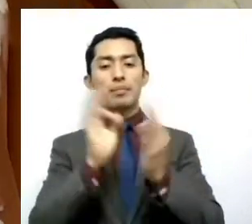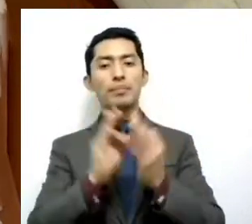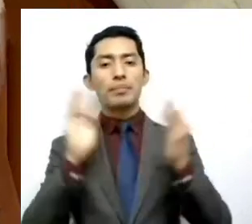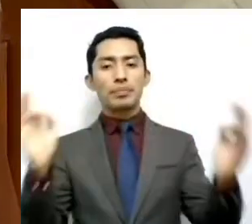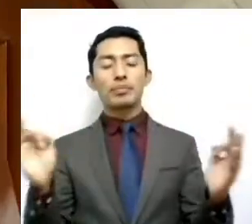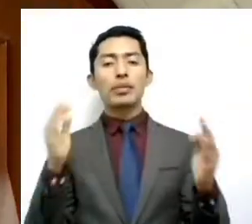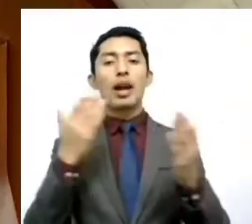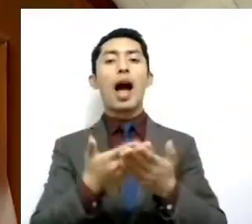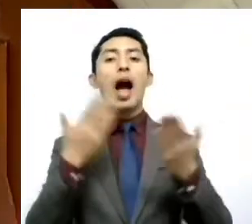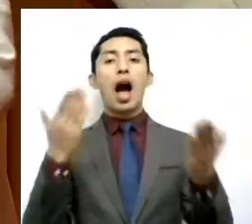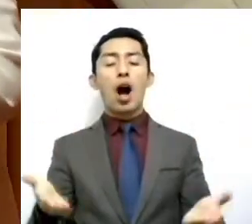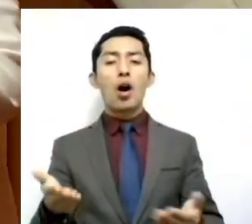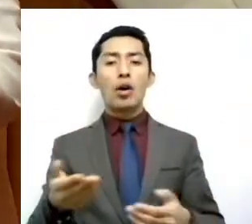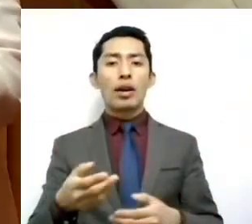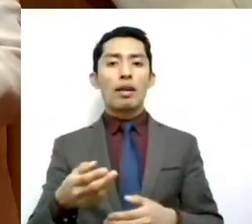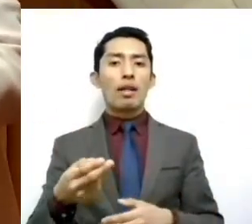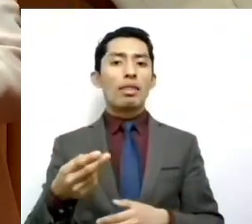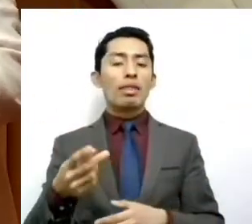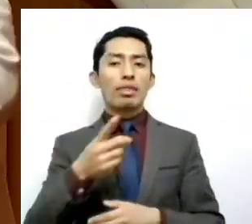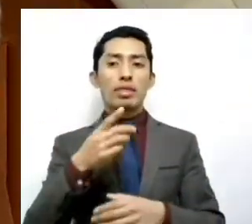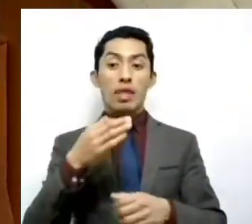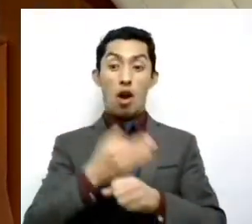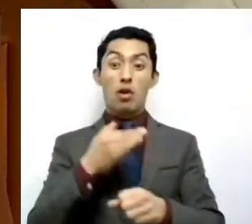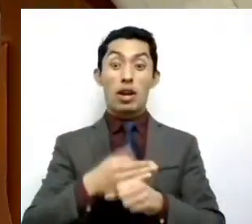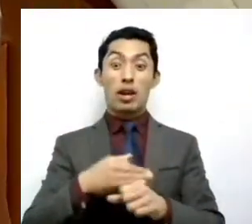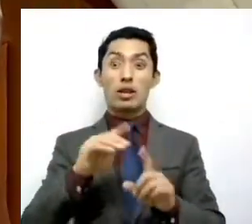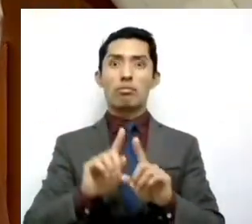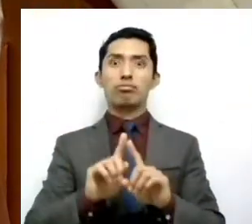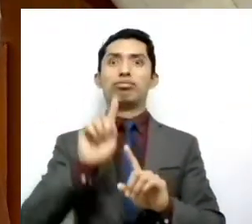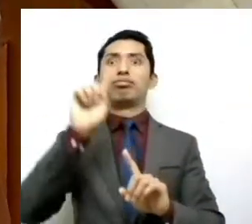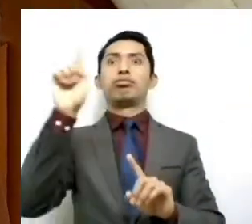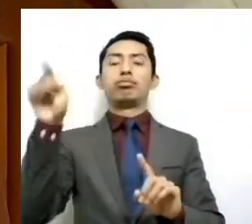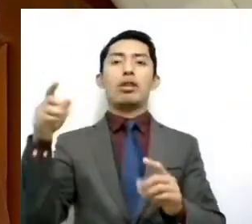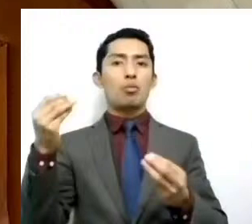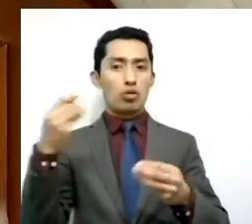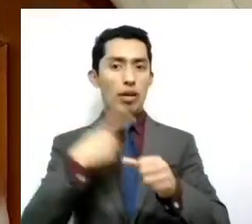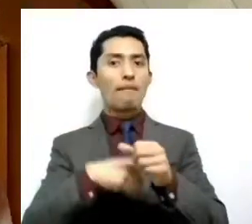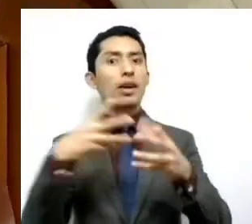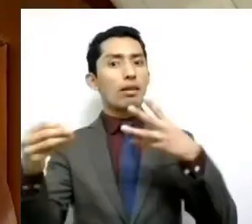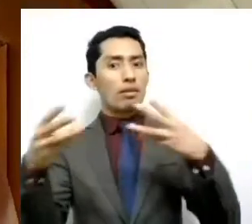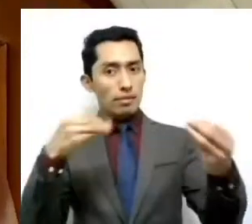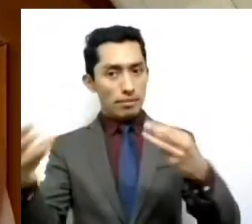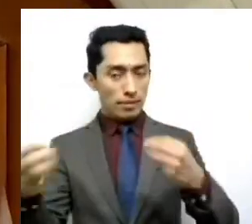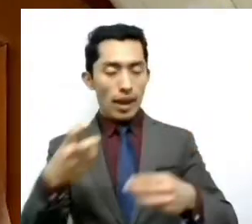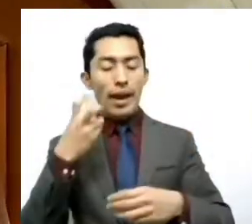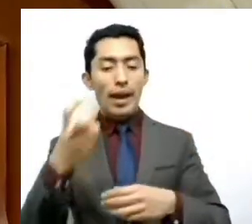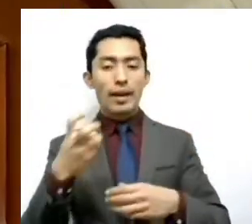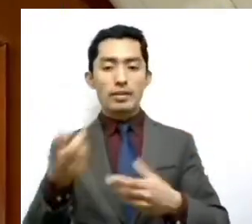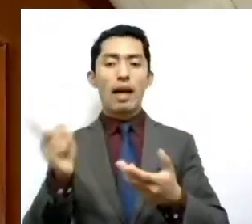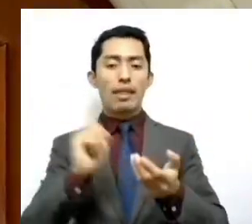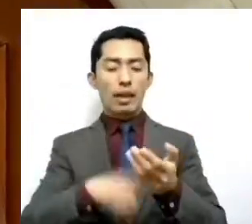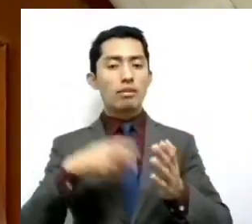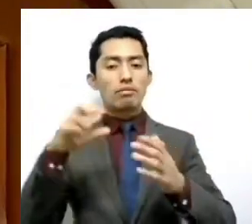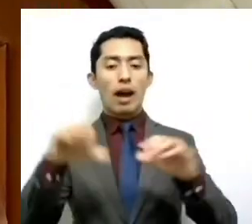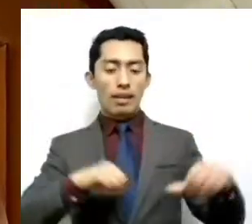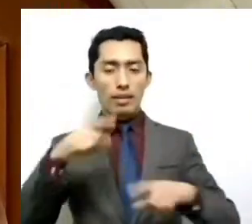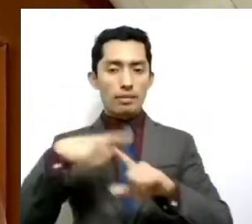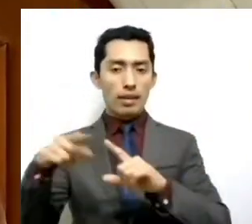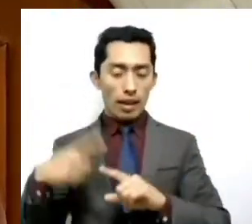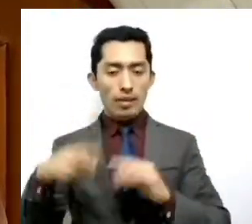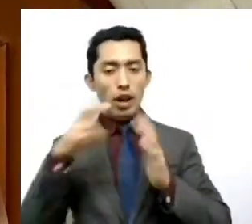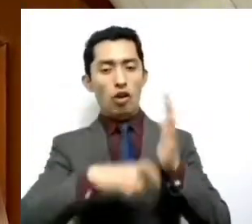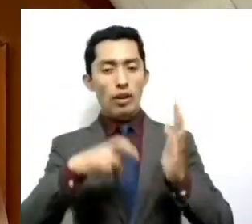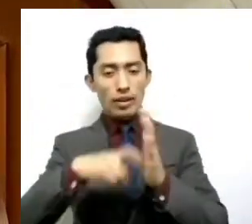de inflexión de la curva epidémica y que dichas acciones contribuirán